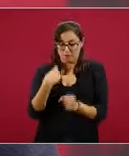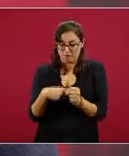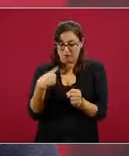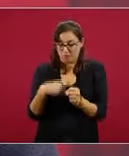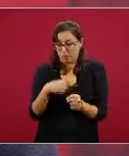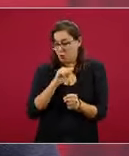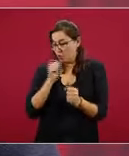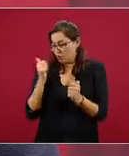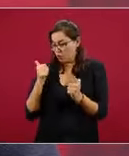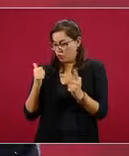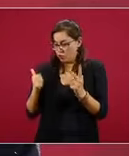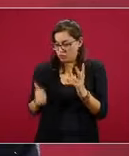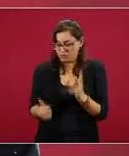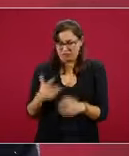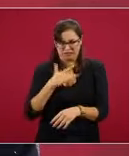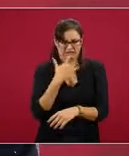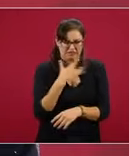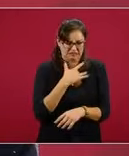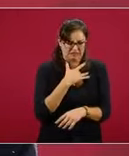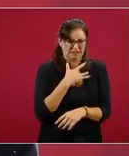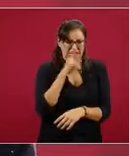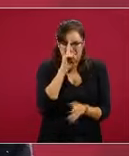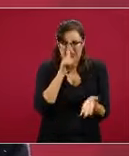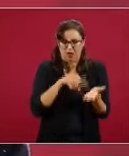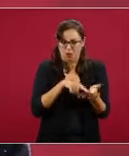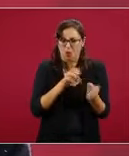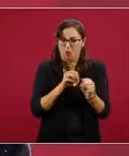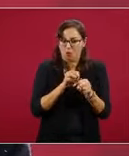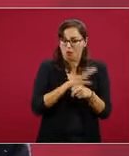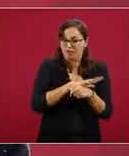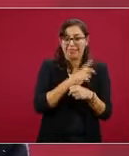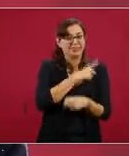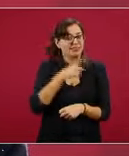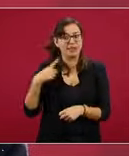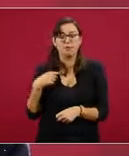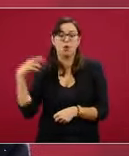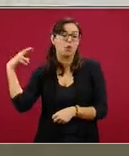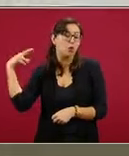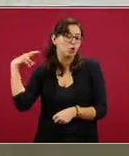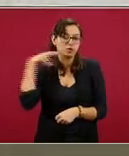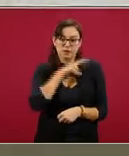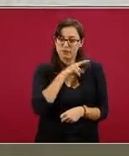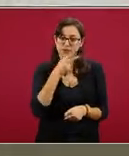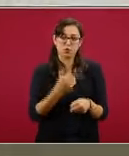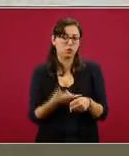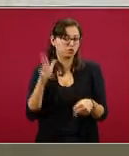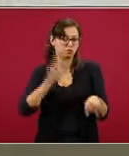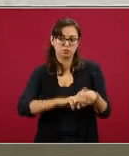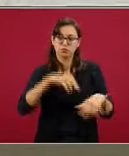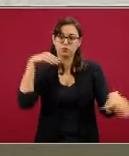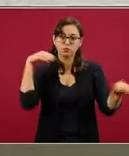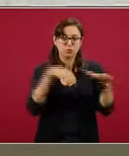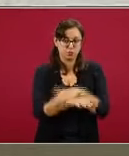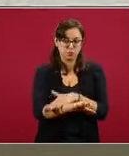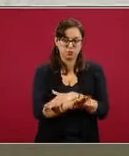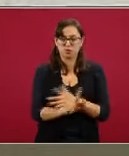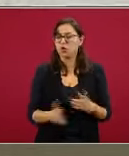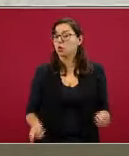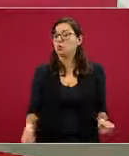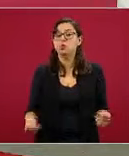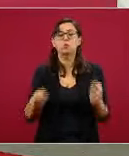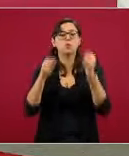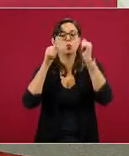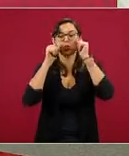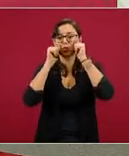demandar en las primeras 24, 48 horas atención médica para que, independientemente de que mis signos y mis síntomas